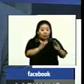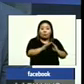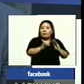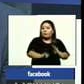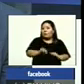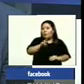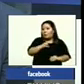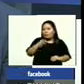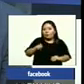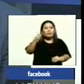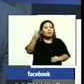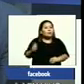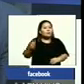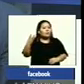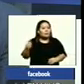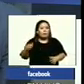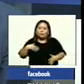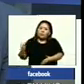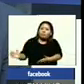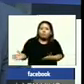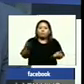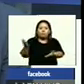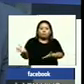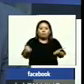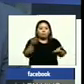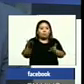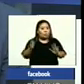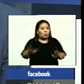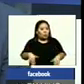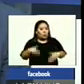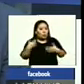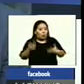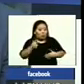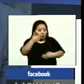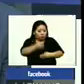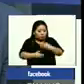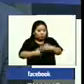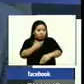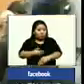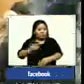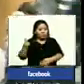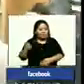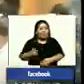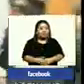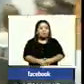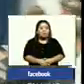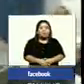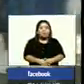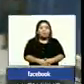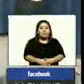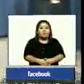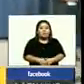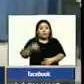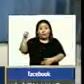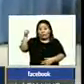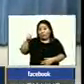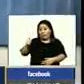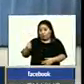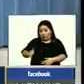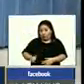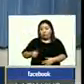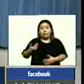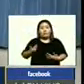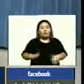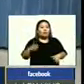días, ni acelerar la deportación de inmigrantes sin tener un debido proceso. En agosto pasado, el